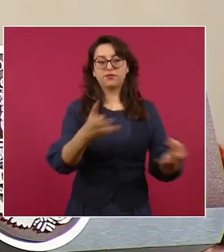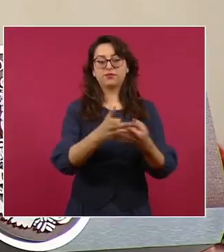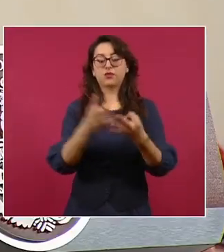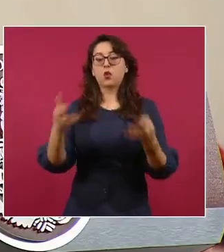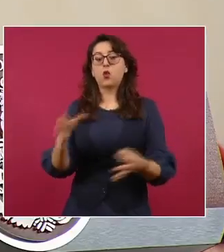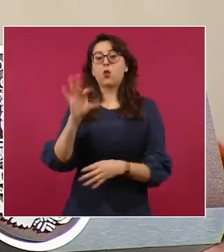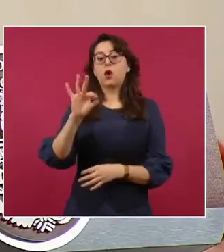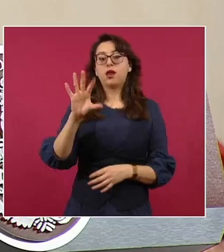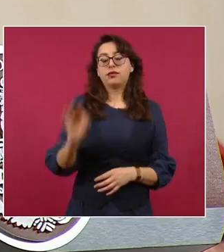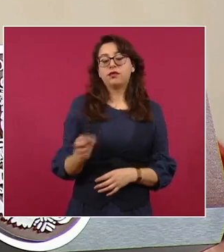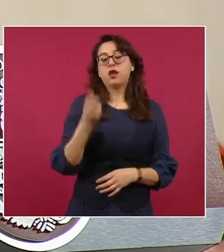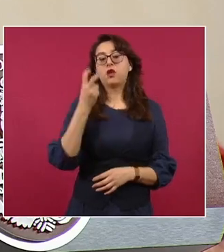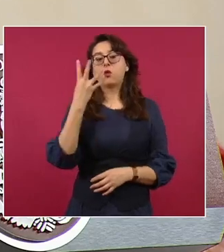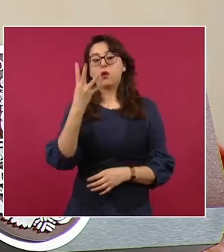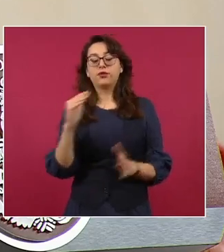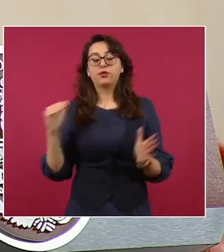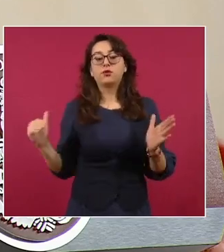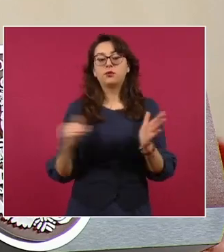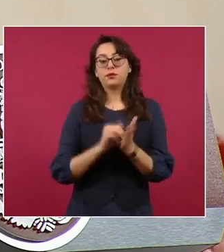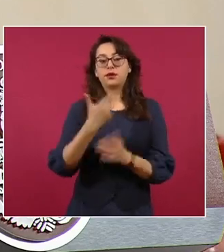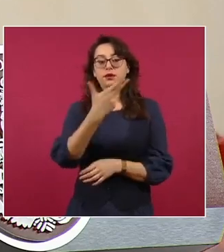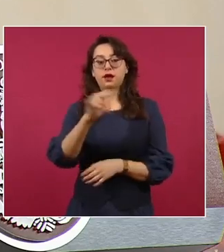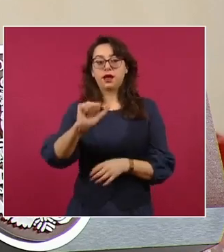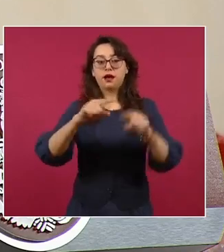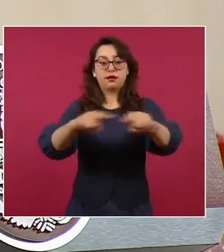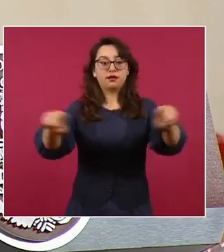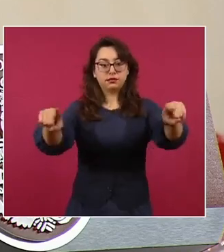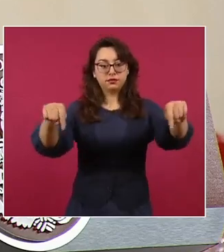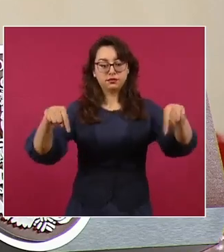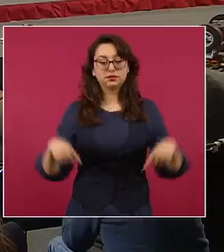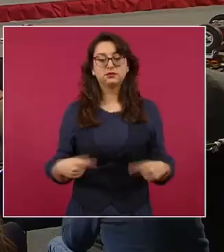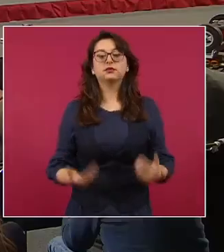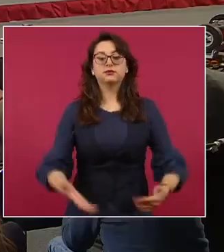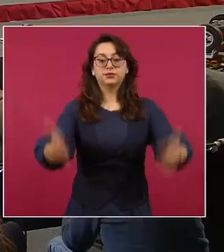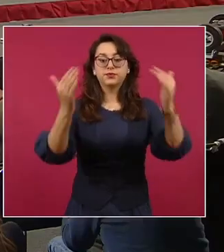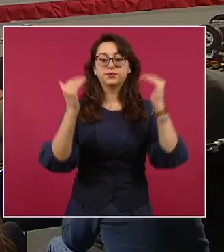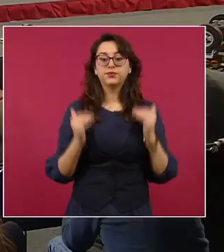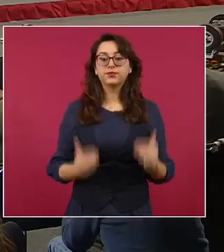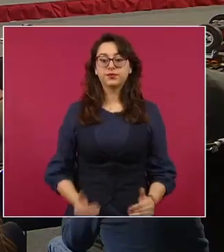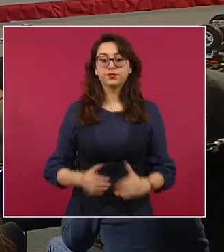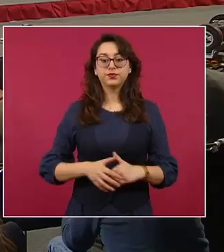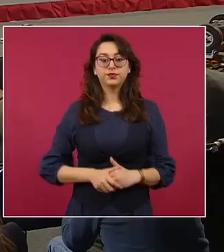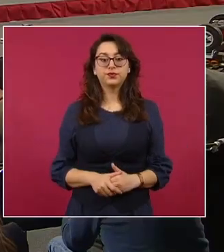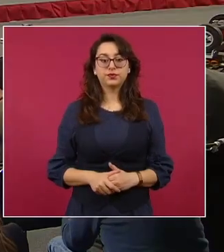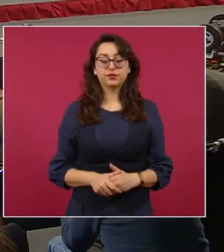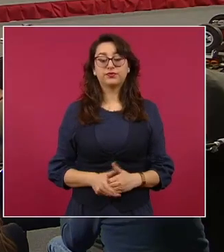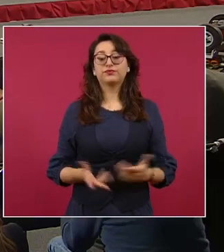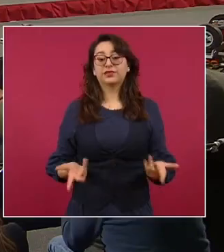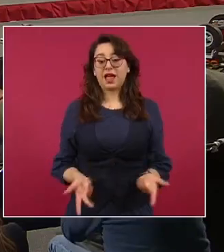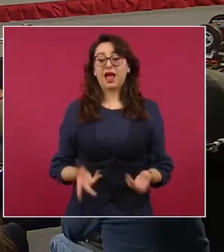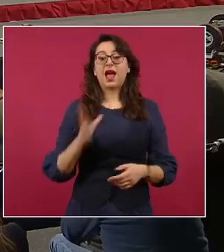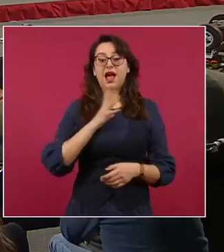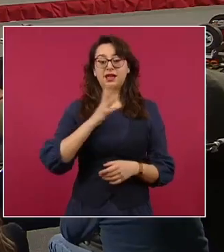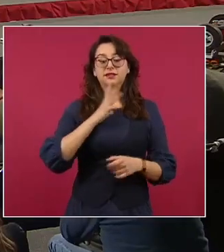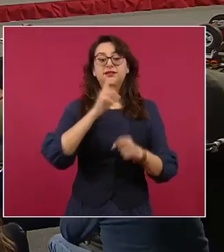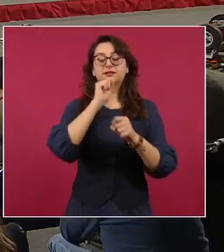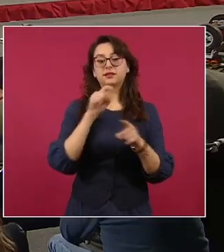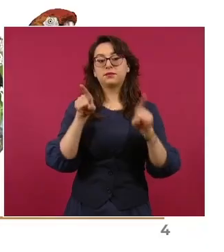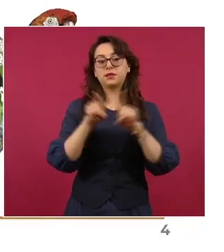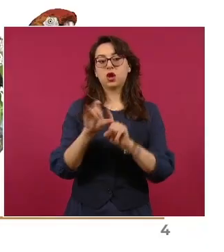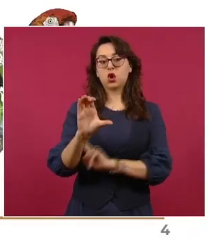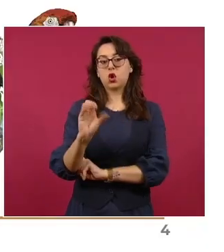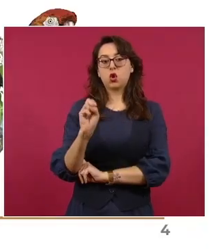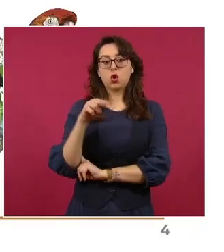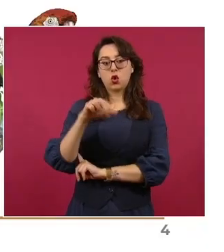44.294 hectáreas en estos ejidos. La siguiente, por favor. Aquí tenemos ya un trabajo directo también con la CONAM